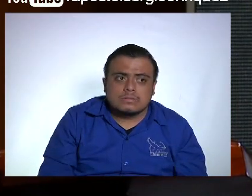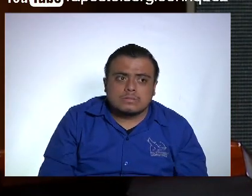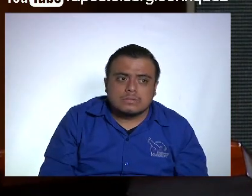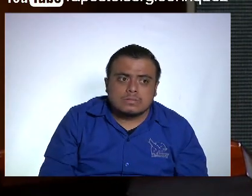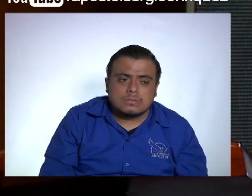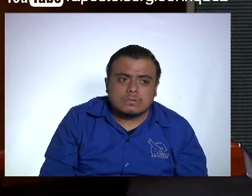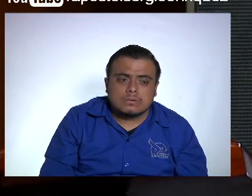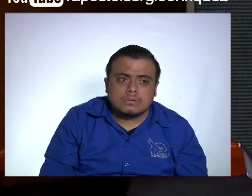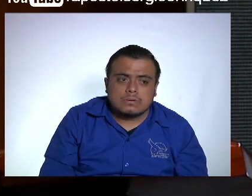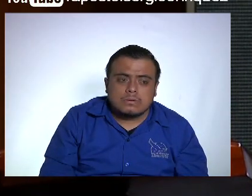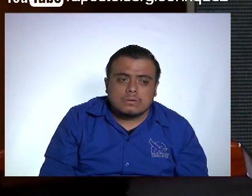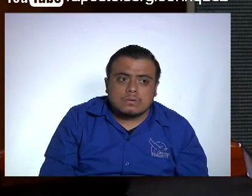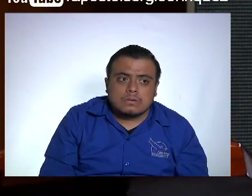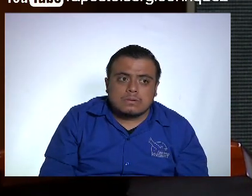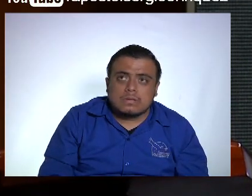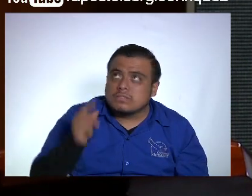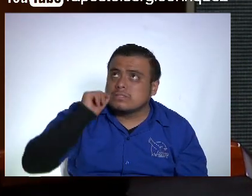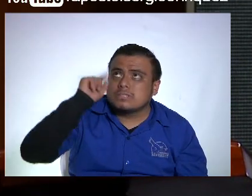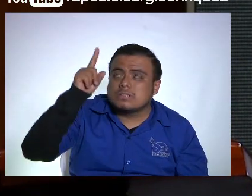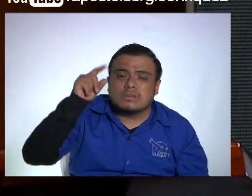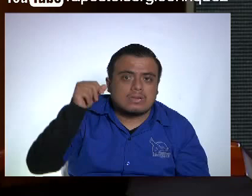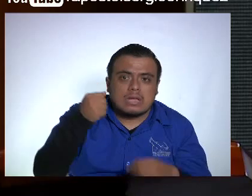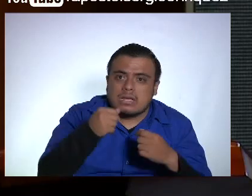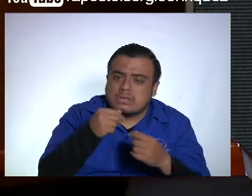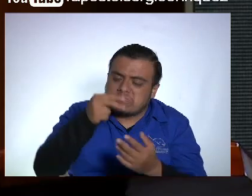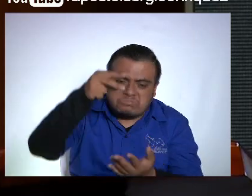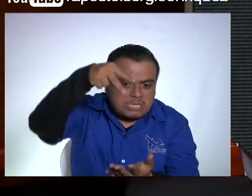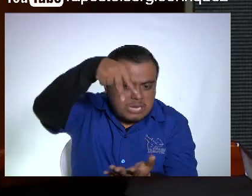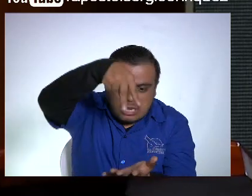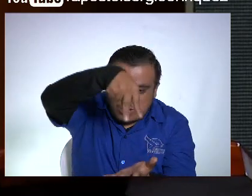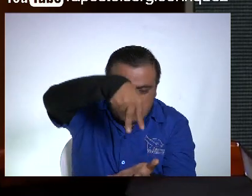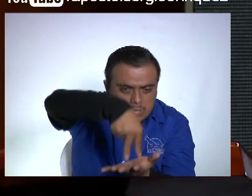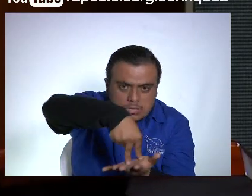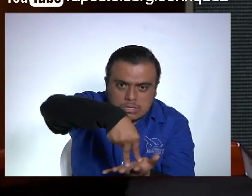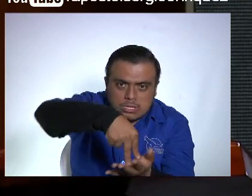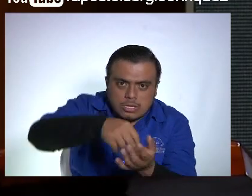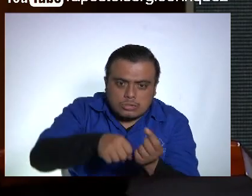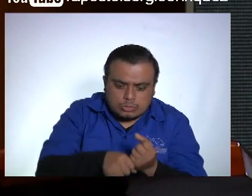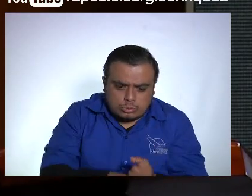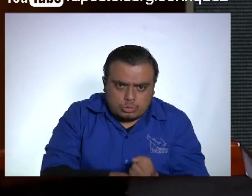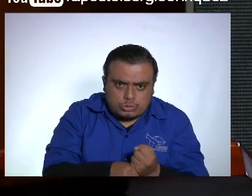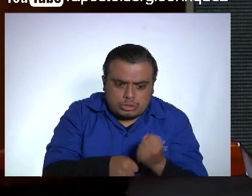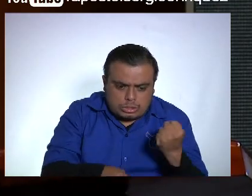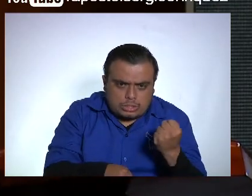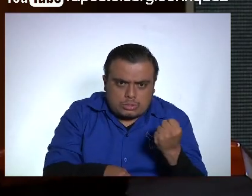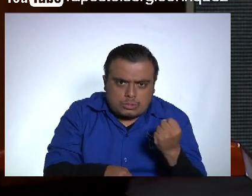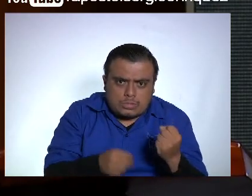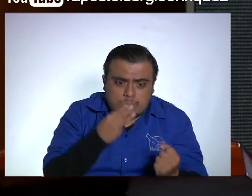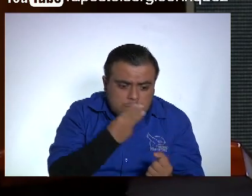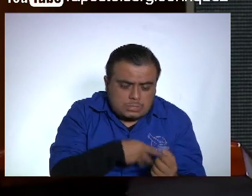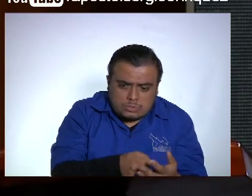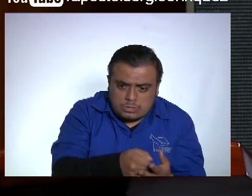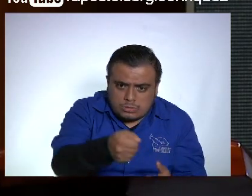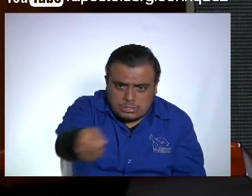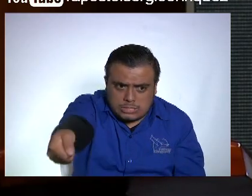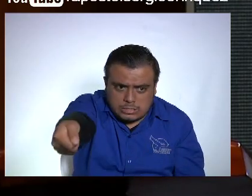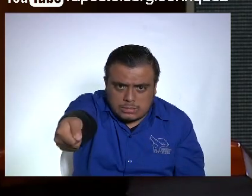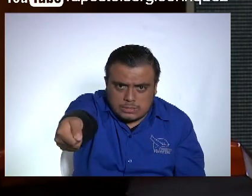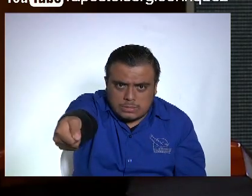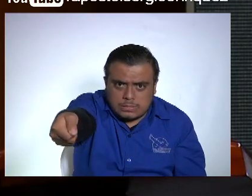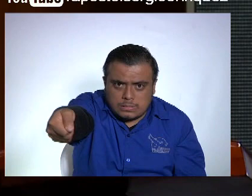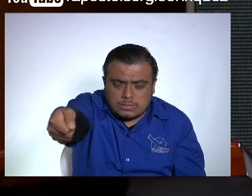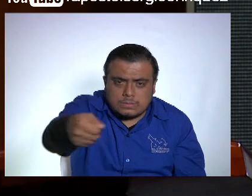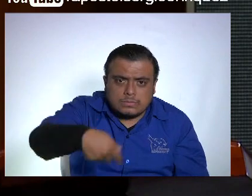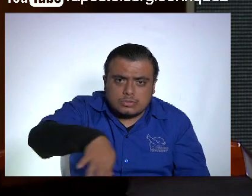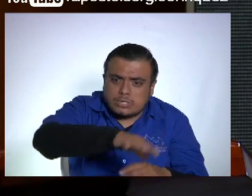provoca que el Señor se ponga de pie y extienda su cetro de misericordia sobre cada